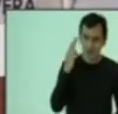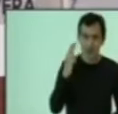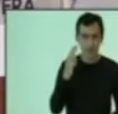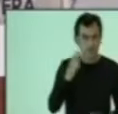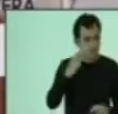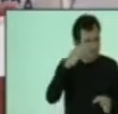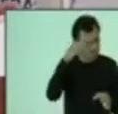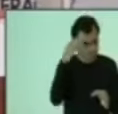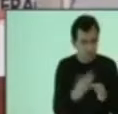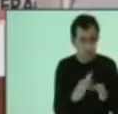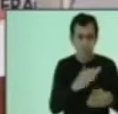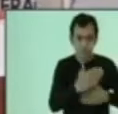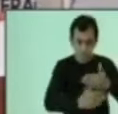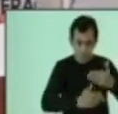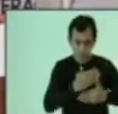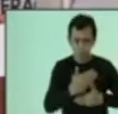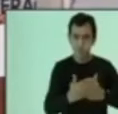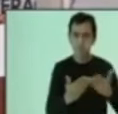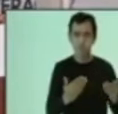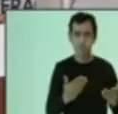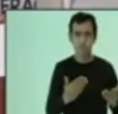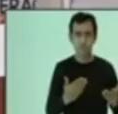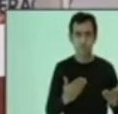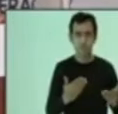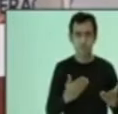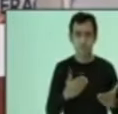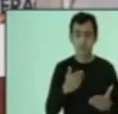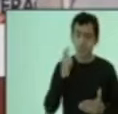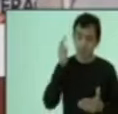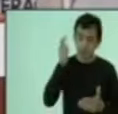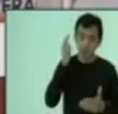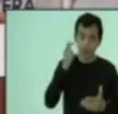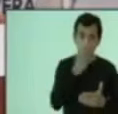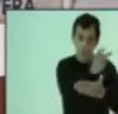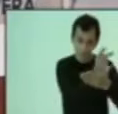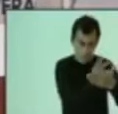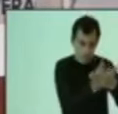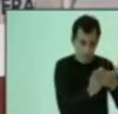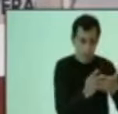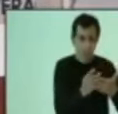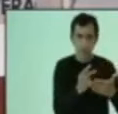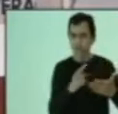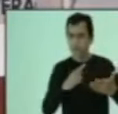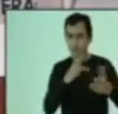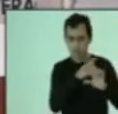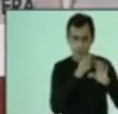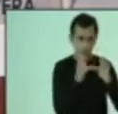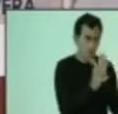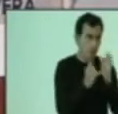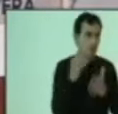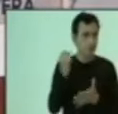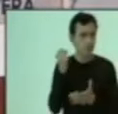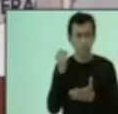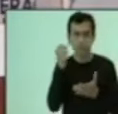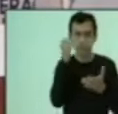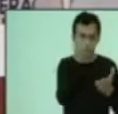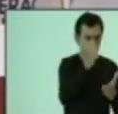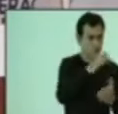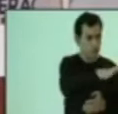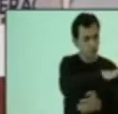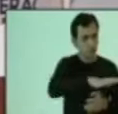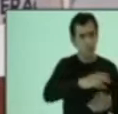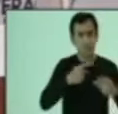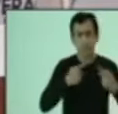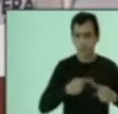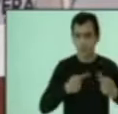calidad y desarrollo. De igual manera, queremos gestionar programas y proyectos gubernamentales para las personas que han